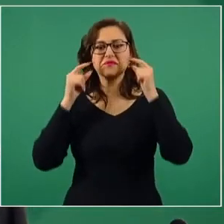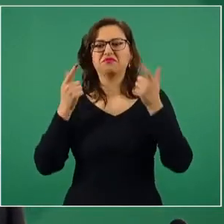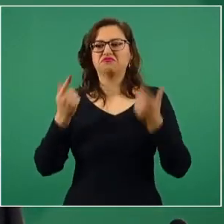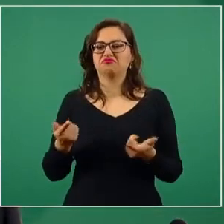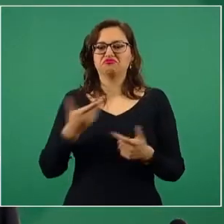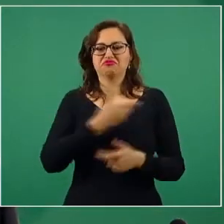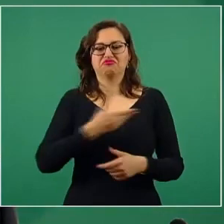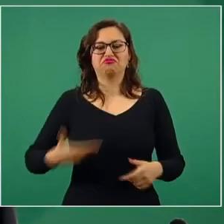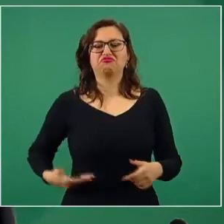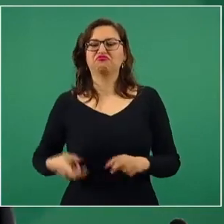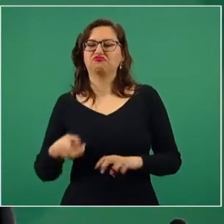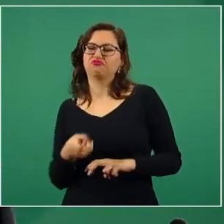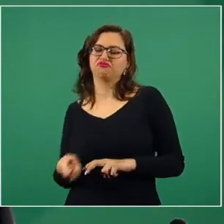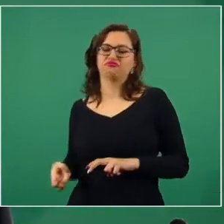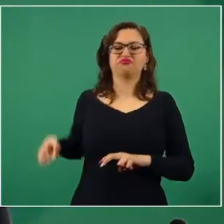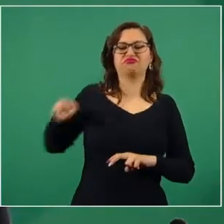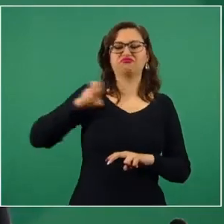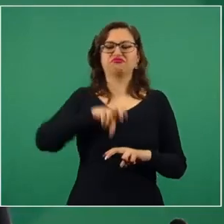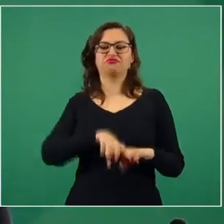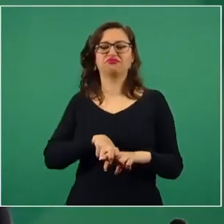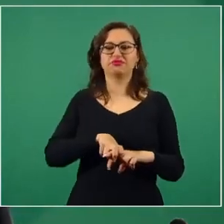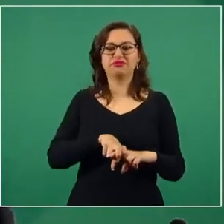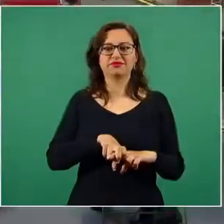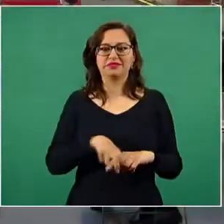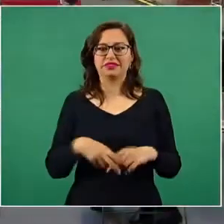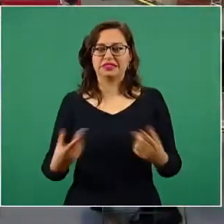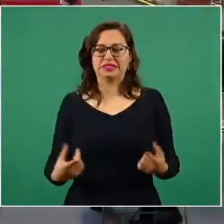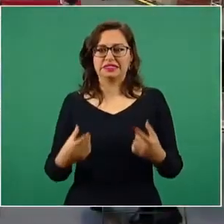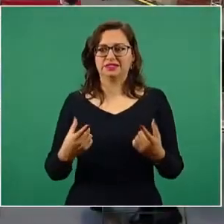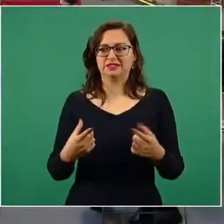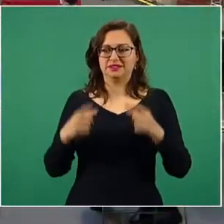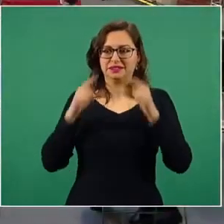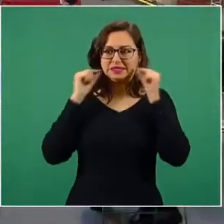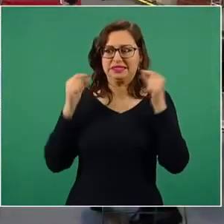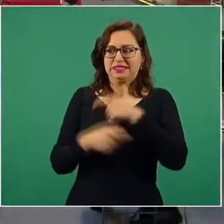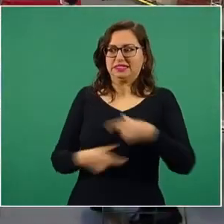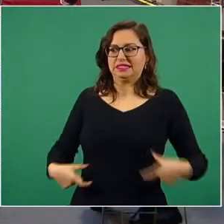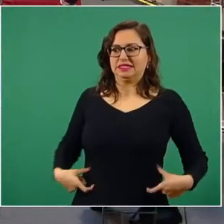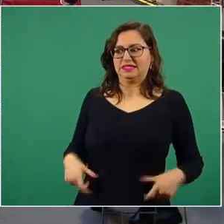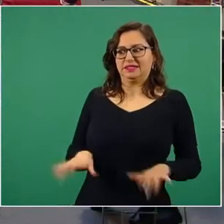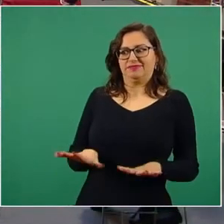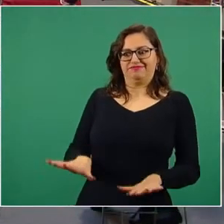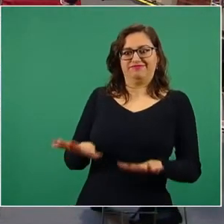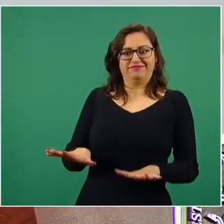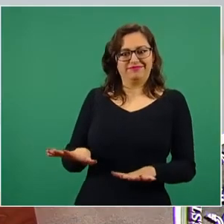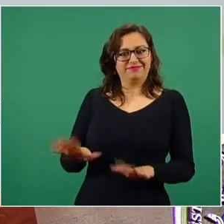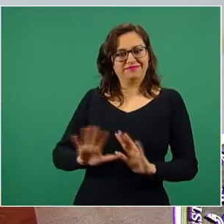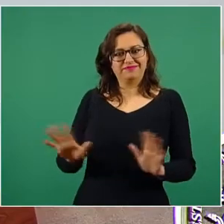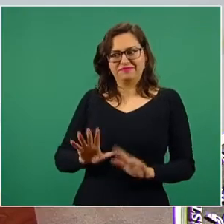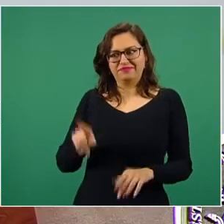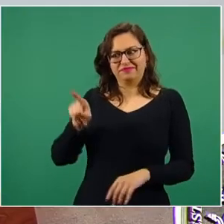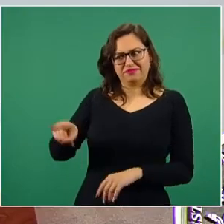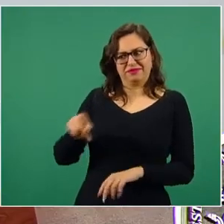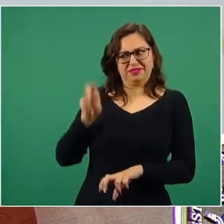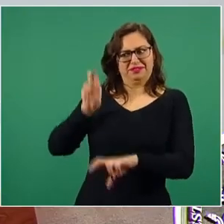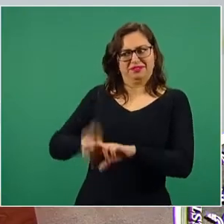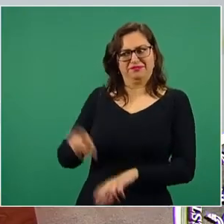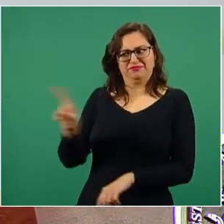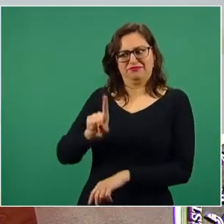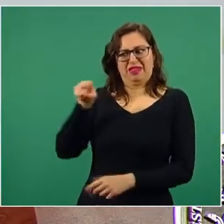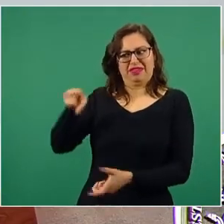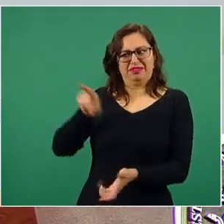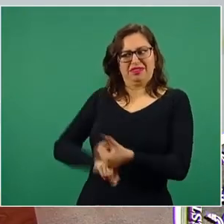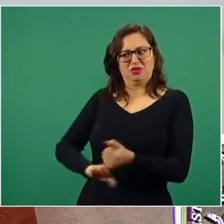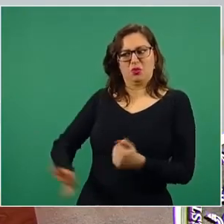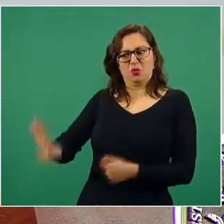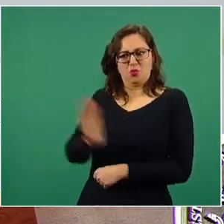sentarse porque expresó que la silla presidencial estaba embrujada. Por